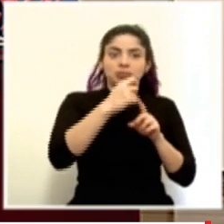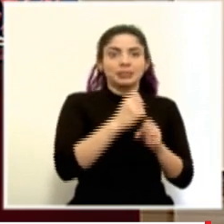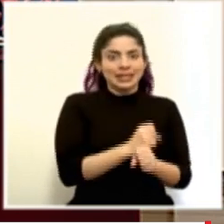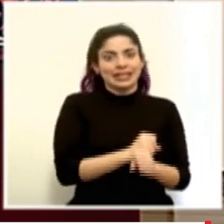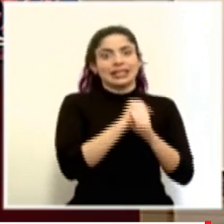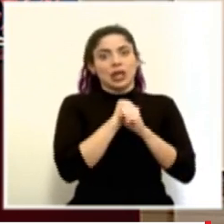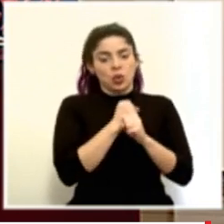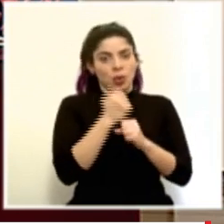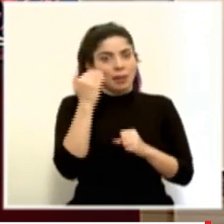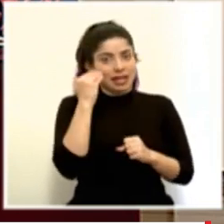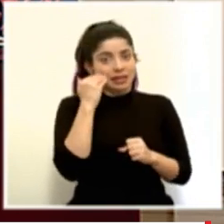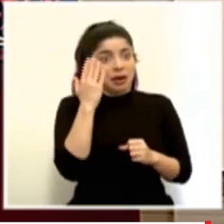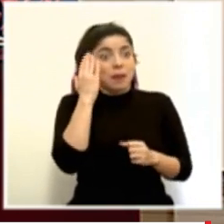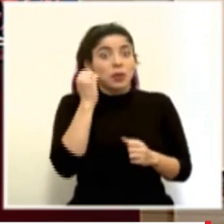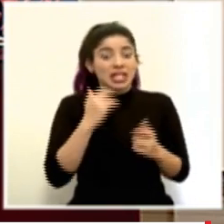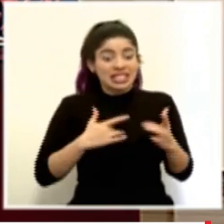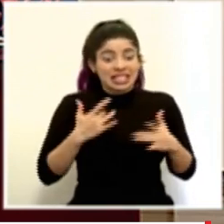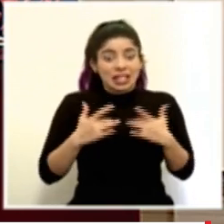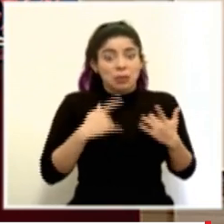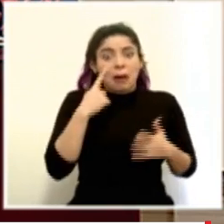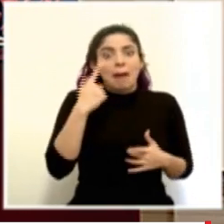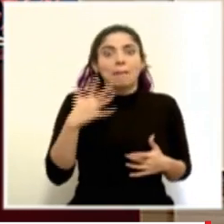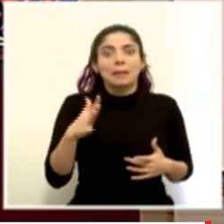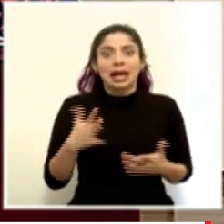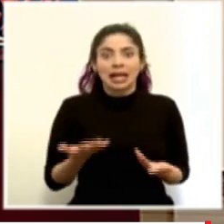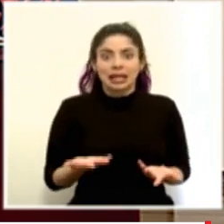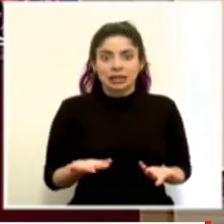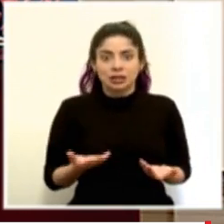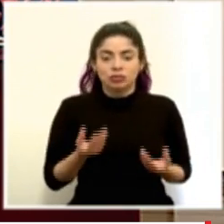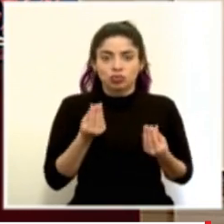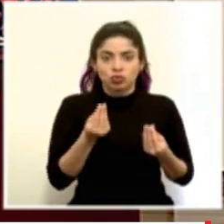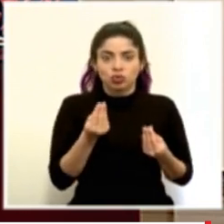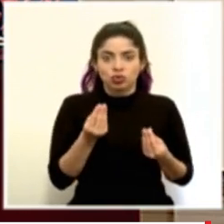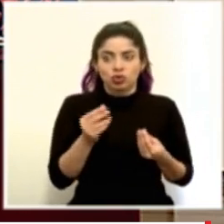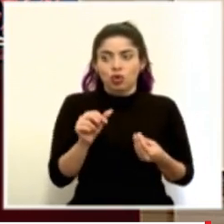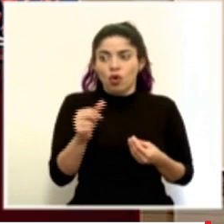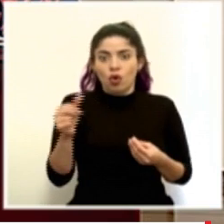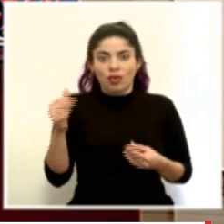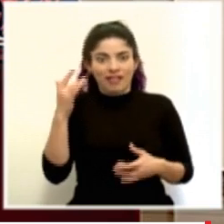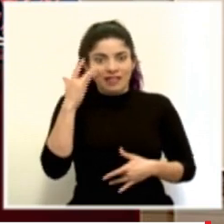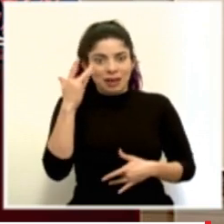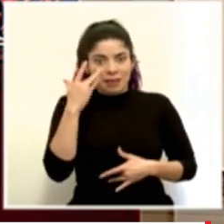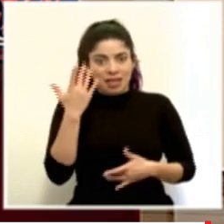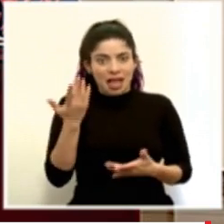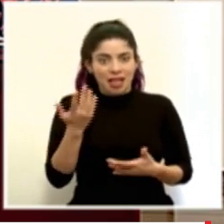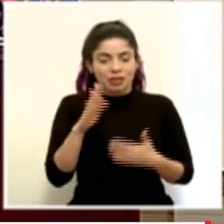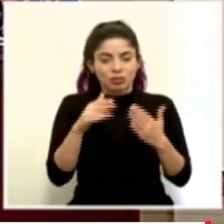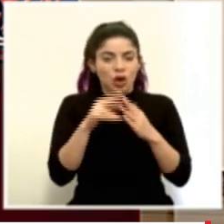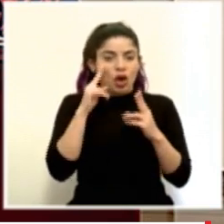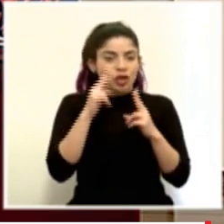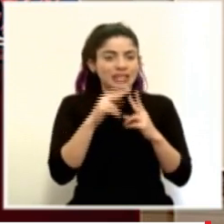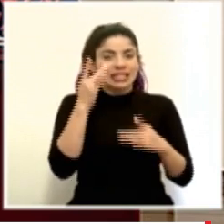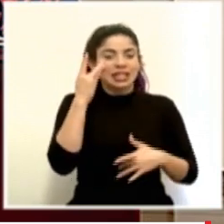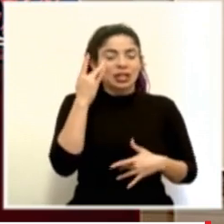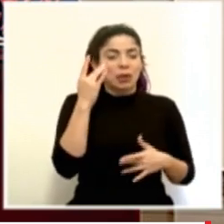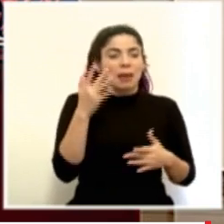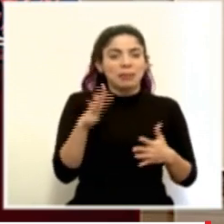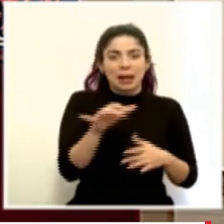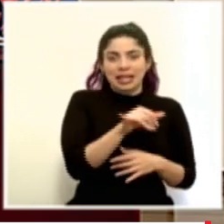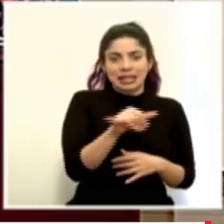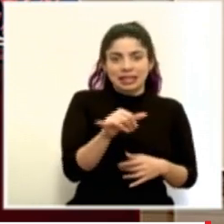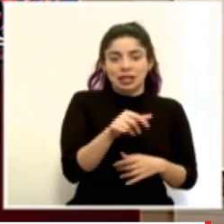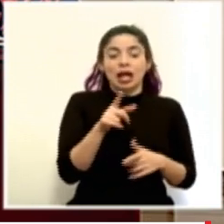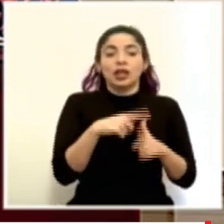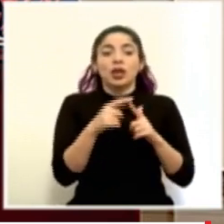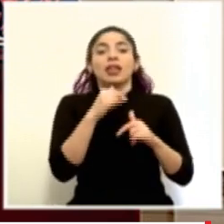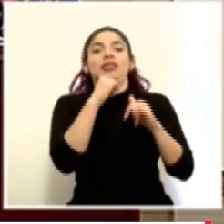muestreo correspondiente, ya que los síntomas son similares comparados con los otros padecimientos ya conocidos por todos. Y ahí es donde entra la